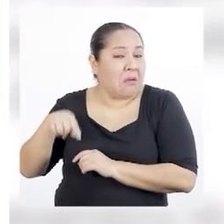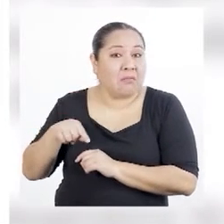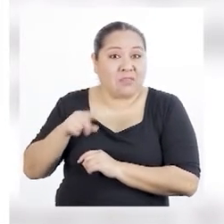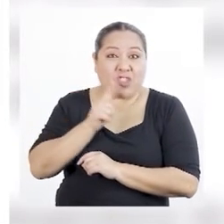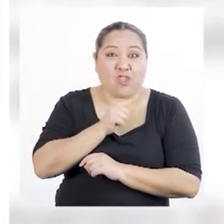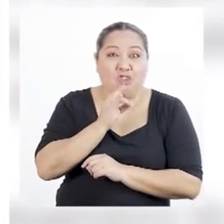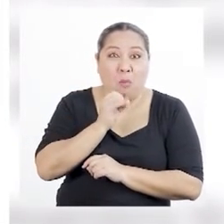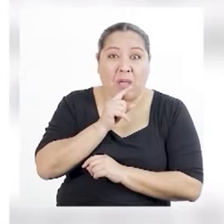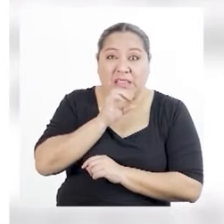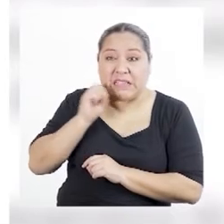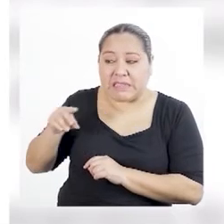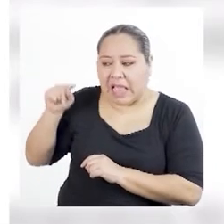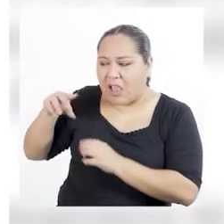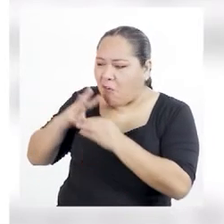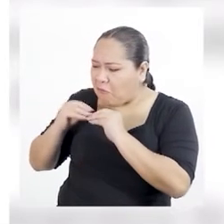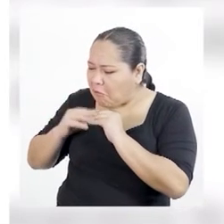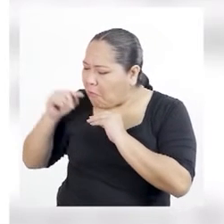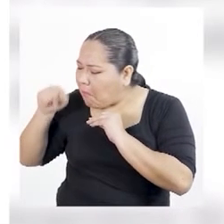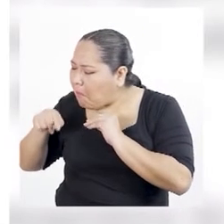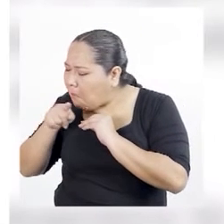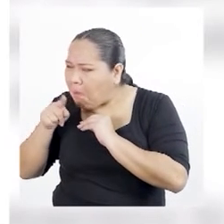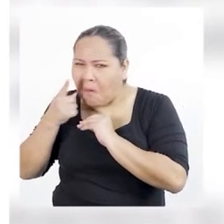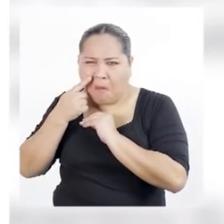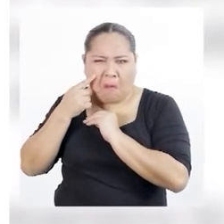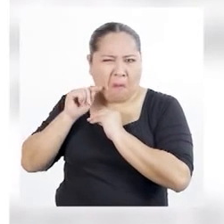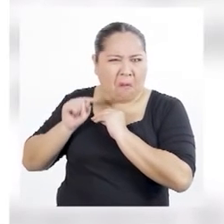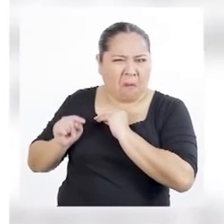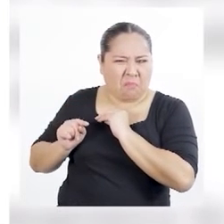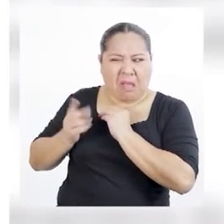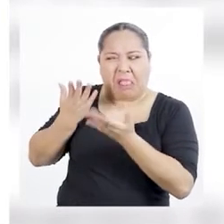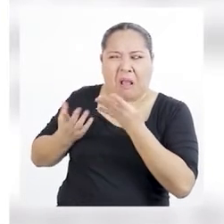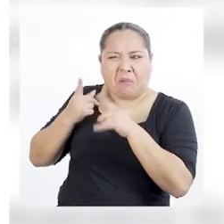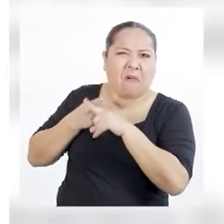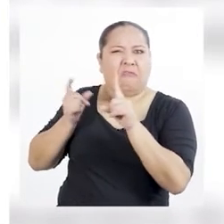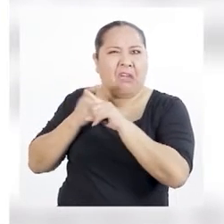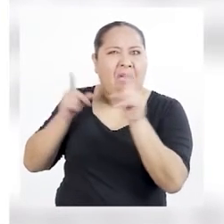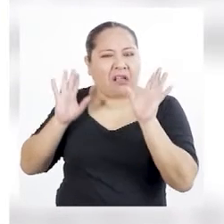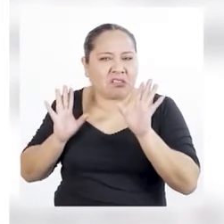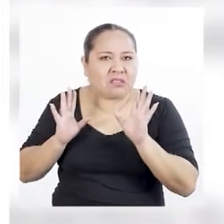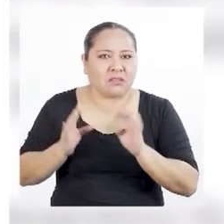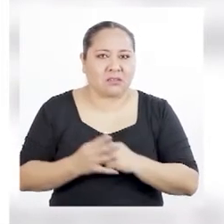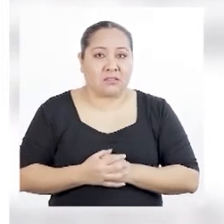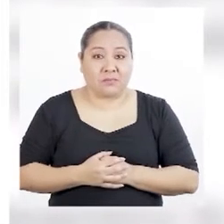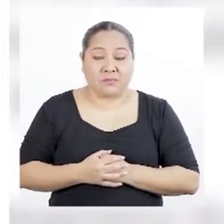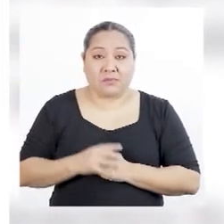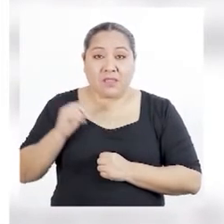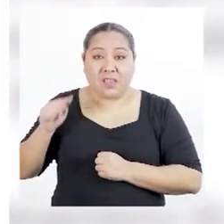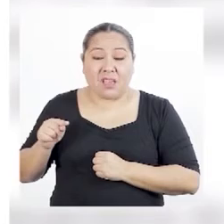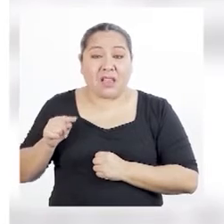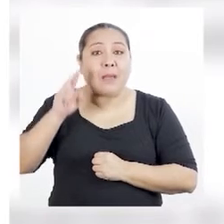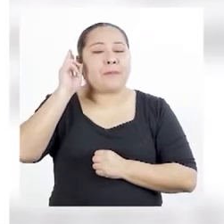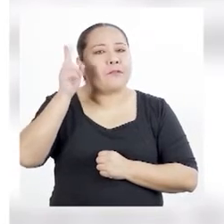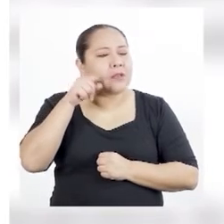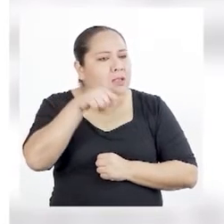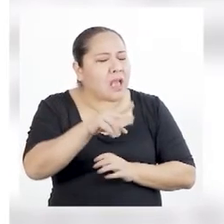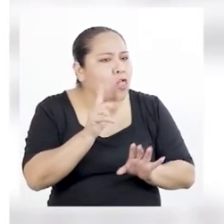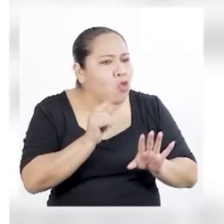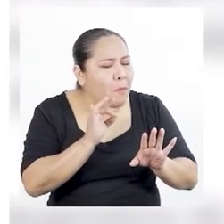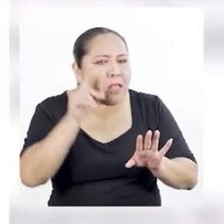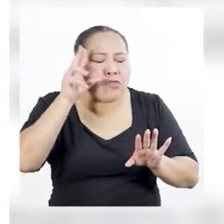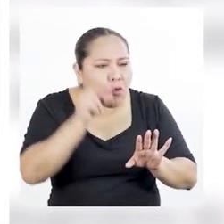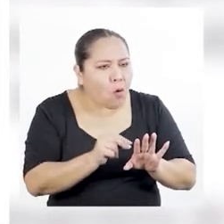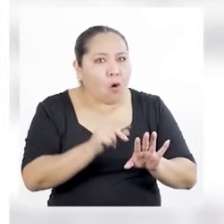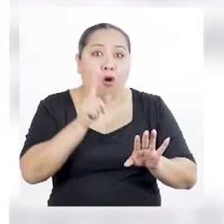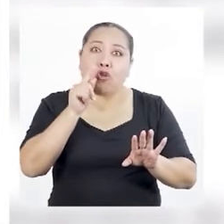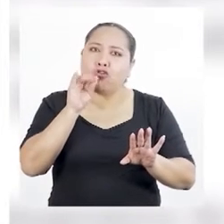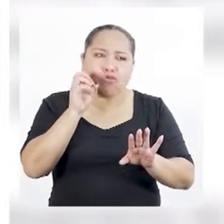él, aquellas frutas y viandas desconocidas seguramente eran feas. Por más que la maestra le llamaba la